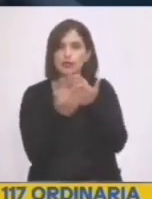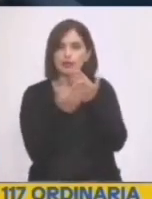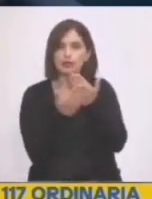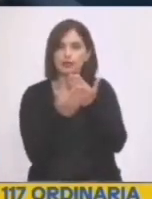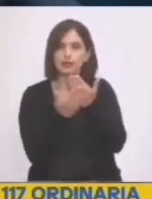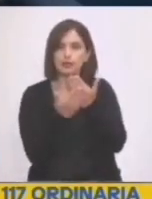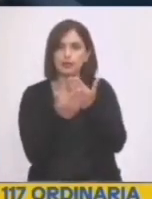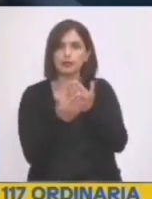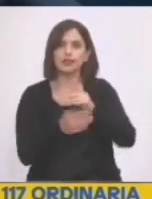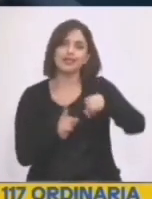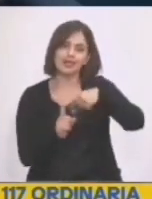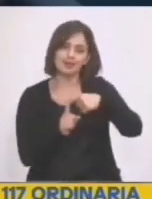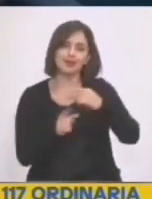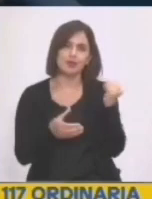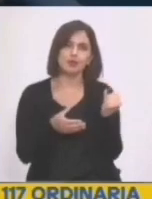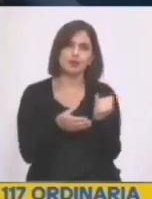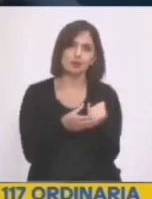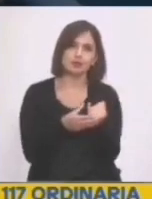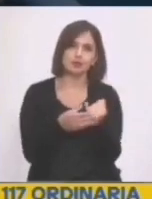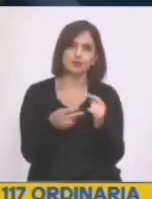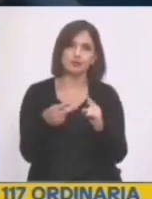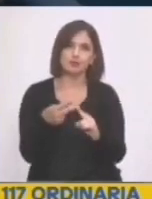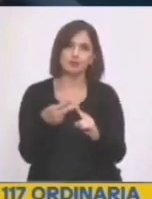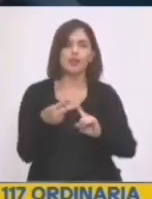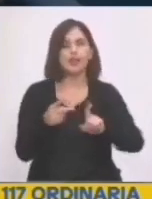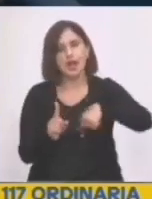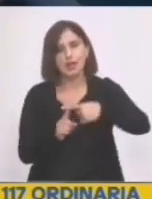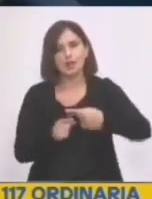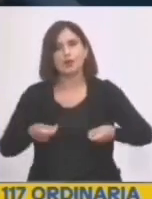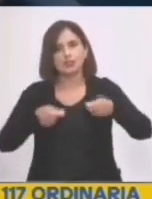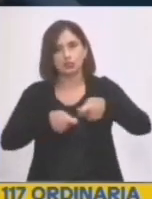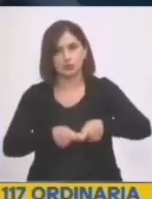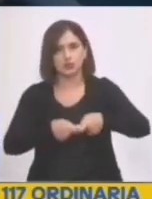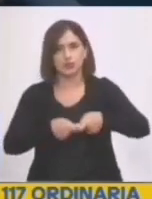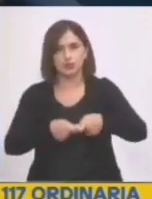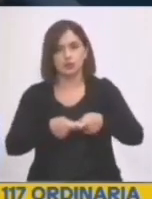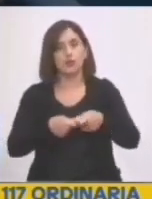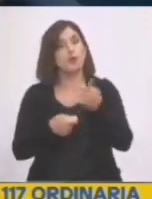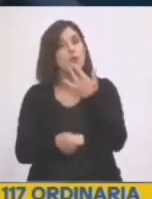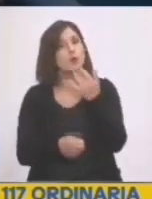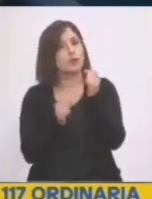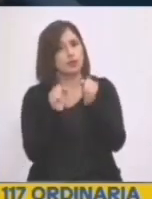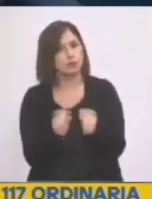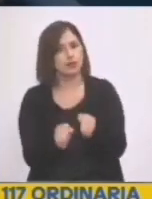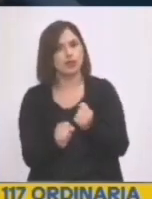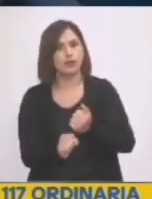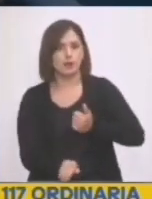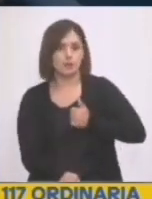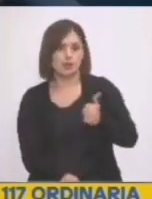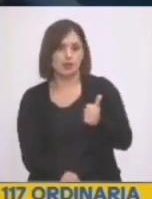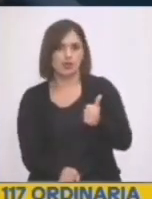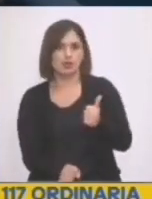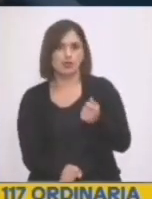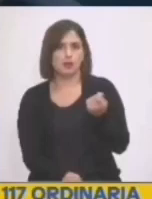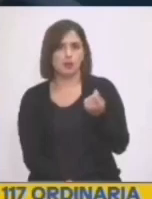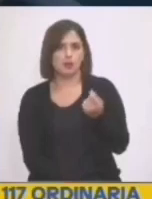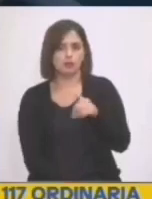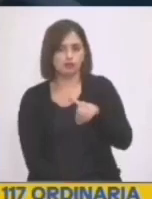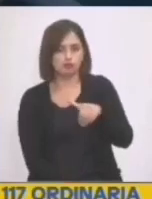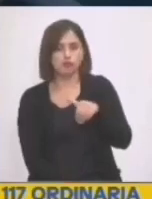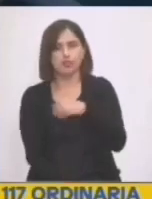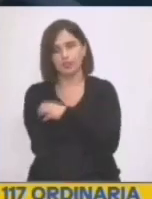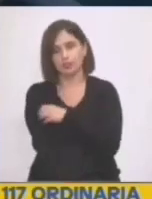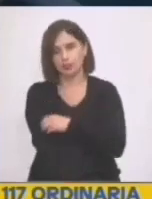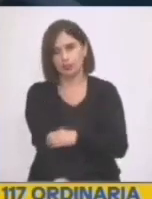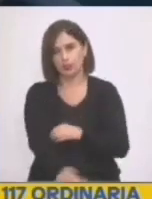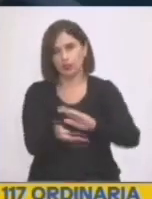sean inclusivos Y que además tengamos subsidio Porque también se puede aplicar subsidio al precio del transporte de las regiones todo